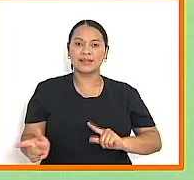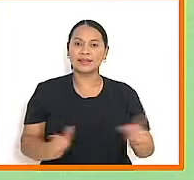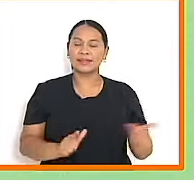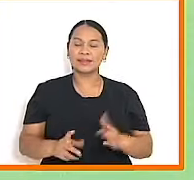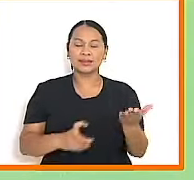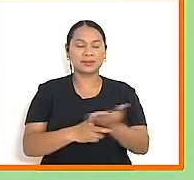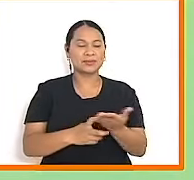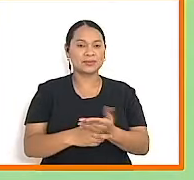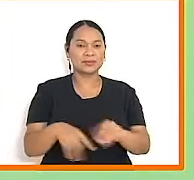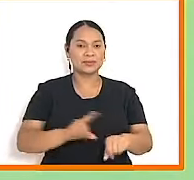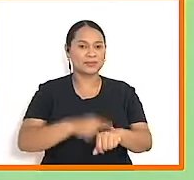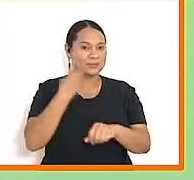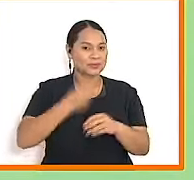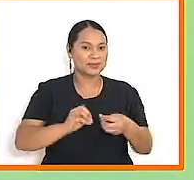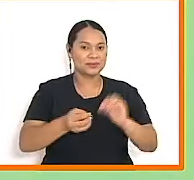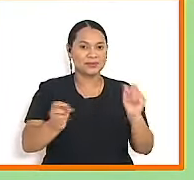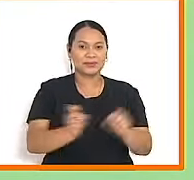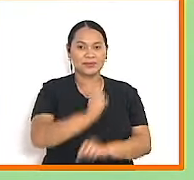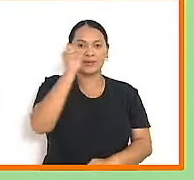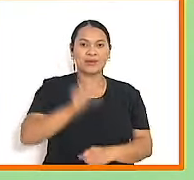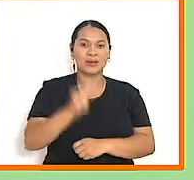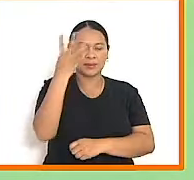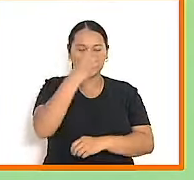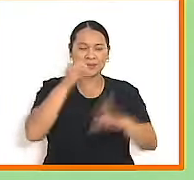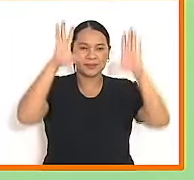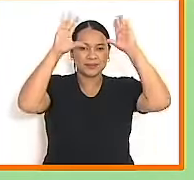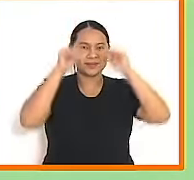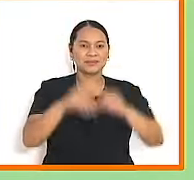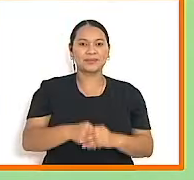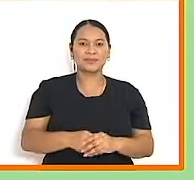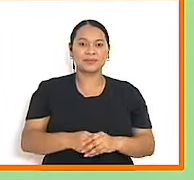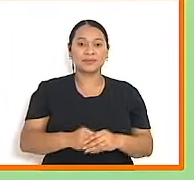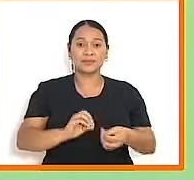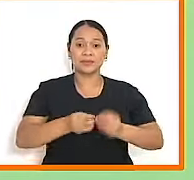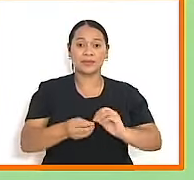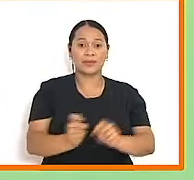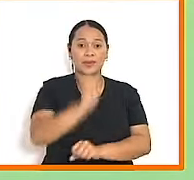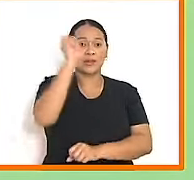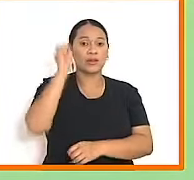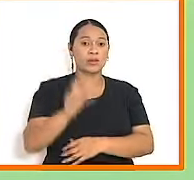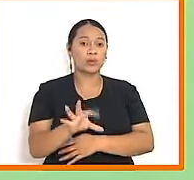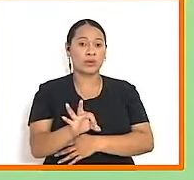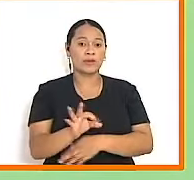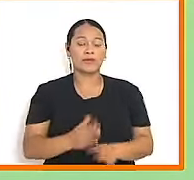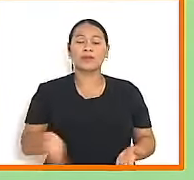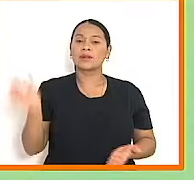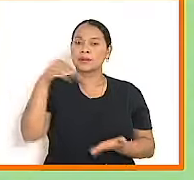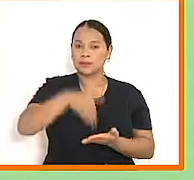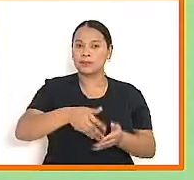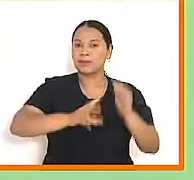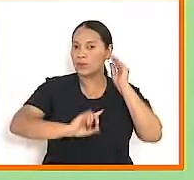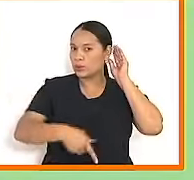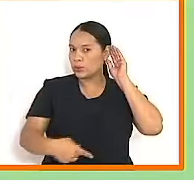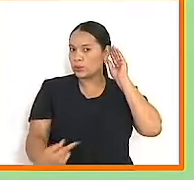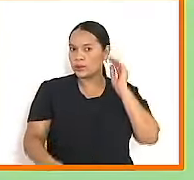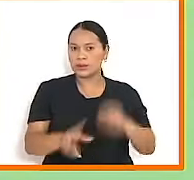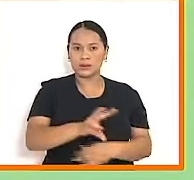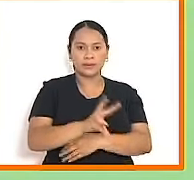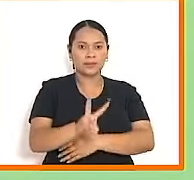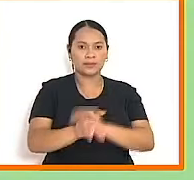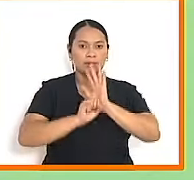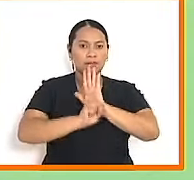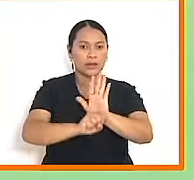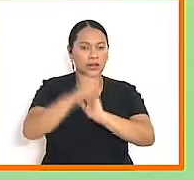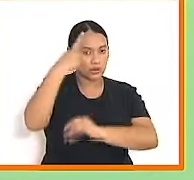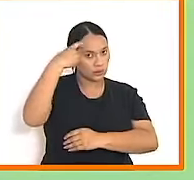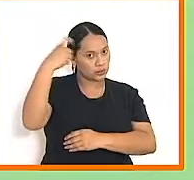porque ese número ganador en esta linda noche es 9. Los números ganadores en diaria es el 62 con su símbolo de